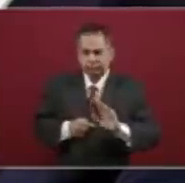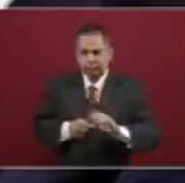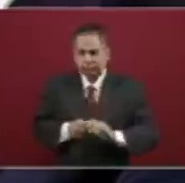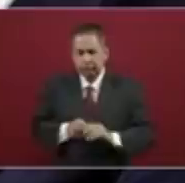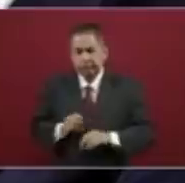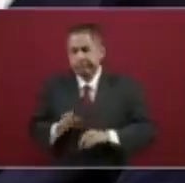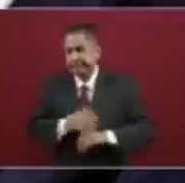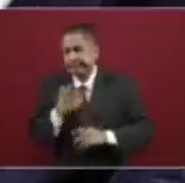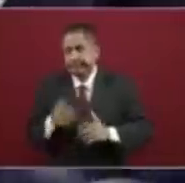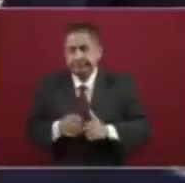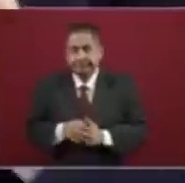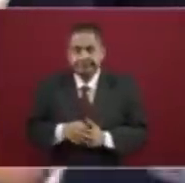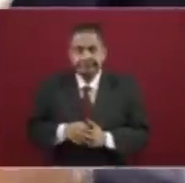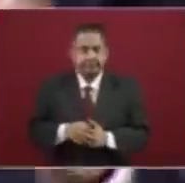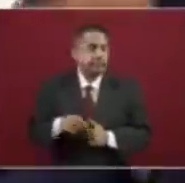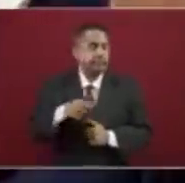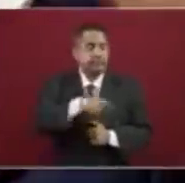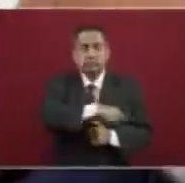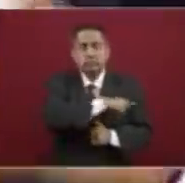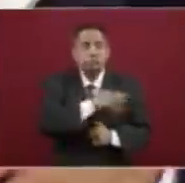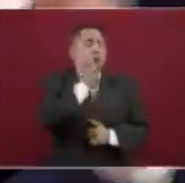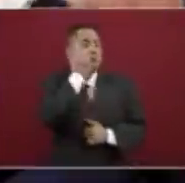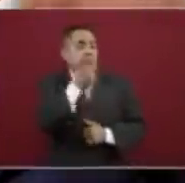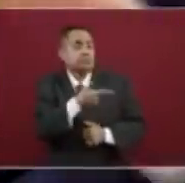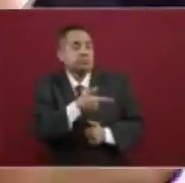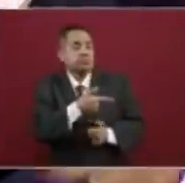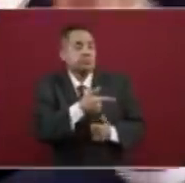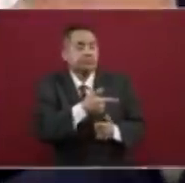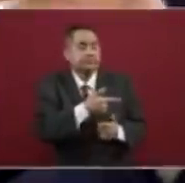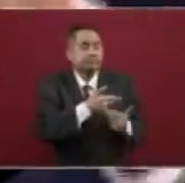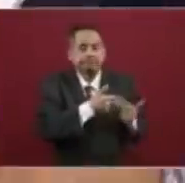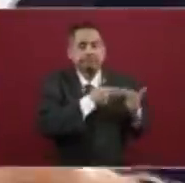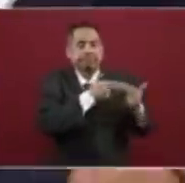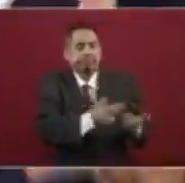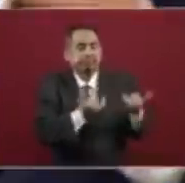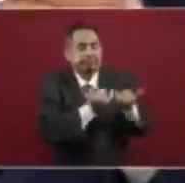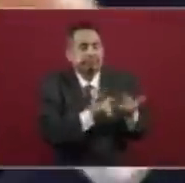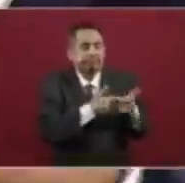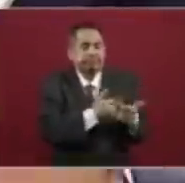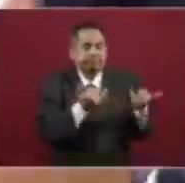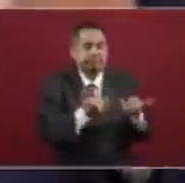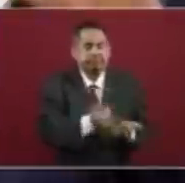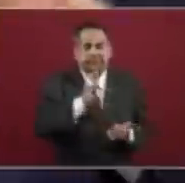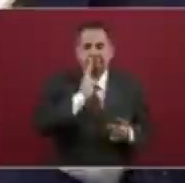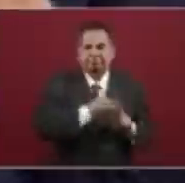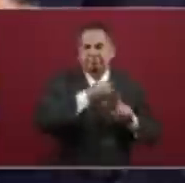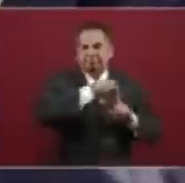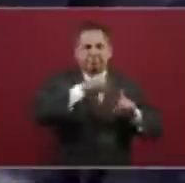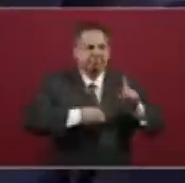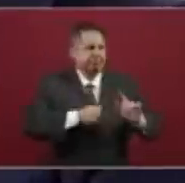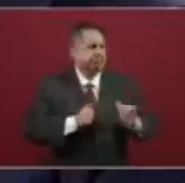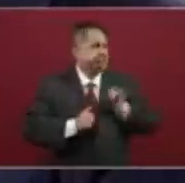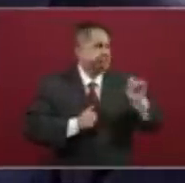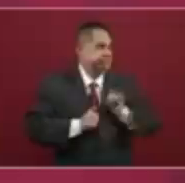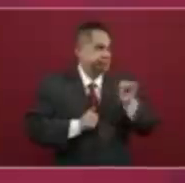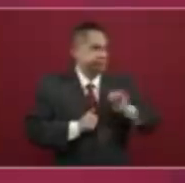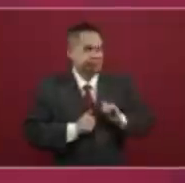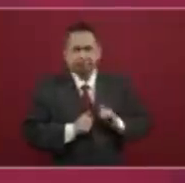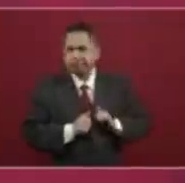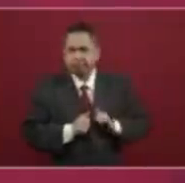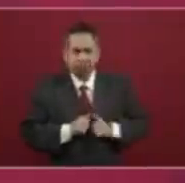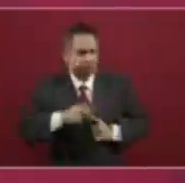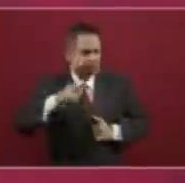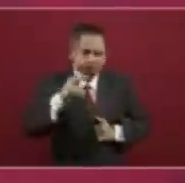porque quisieran que siguiera la anarquía, el desorden, porque ellos sacan provecho.